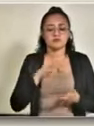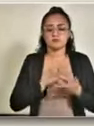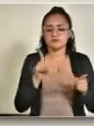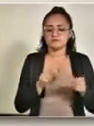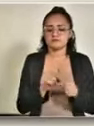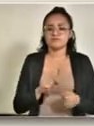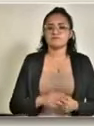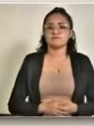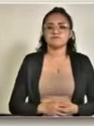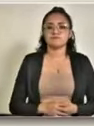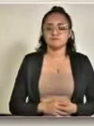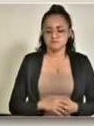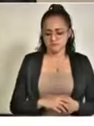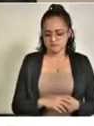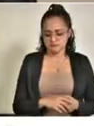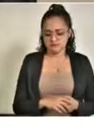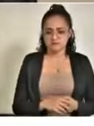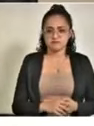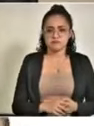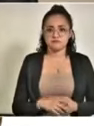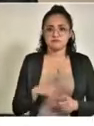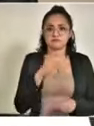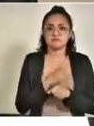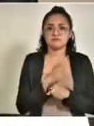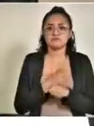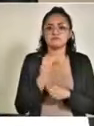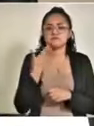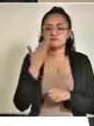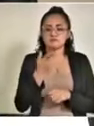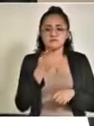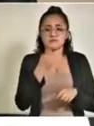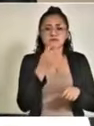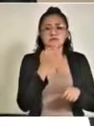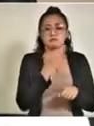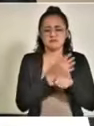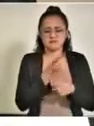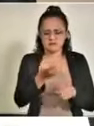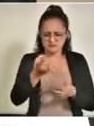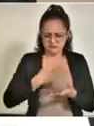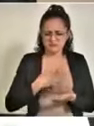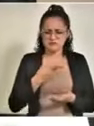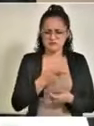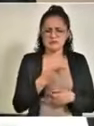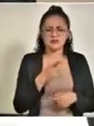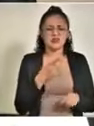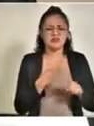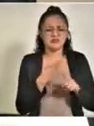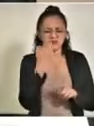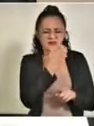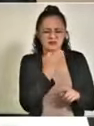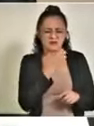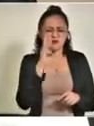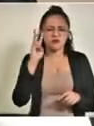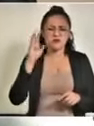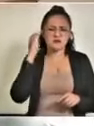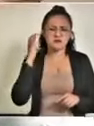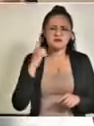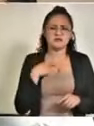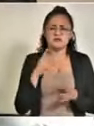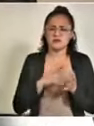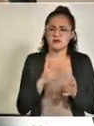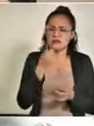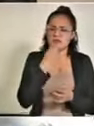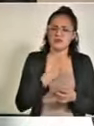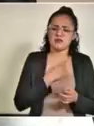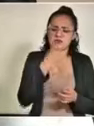sería todo, gobernador. Gracias. Pero primero te pediría que me envíes ese estudio de Washington. Sale que lo ha referido en varias